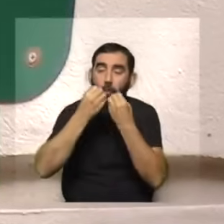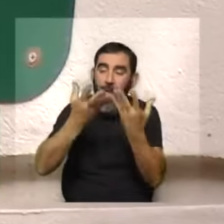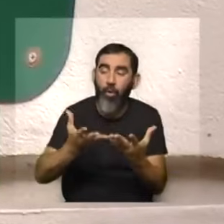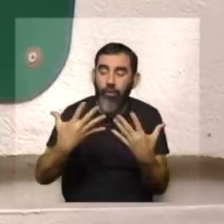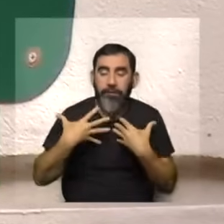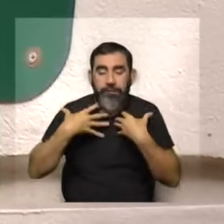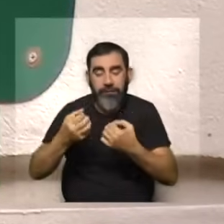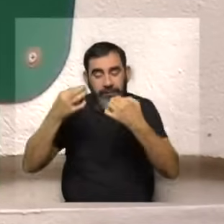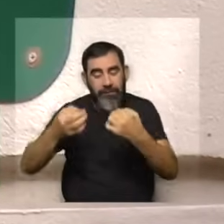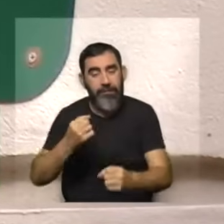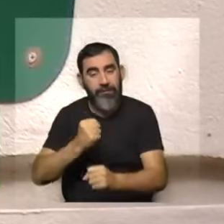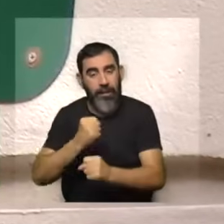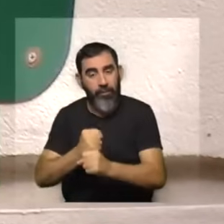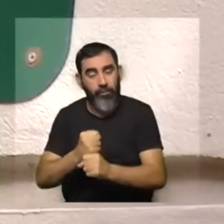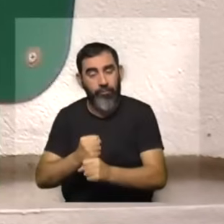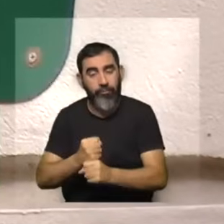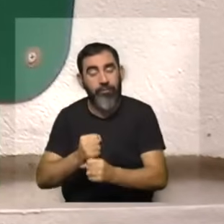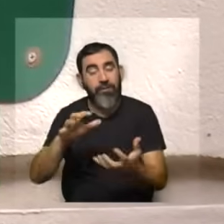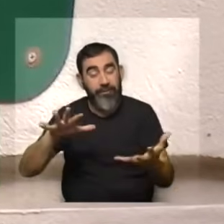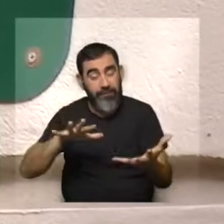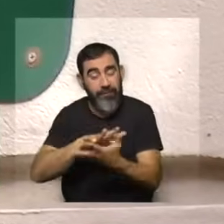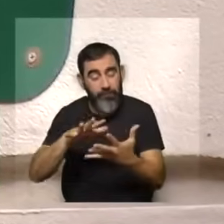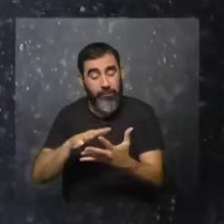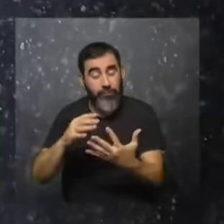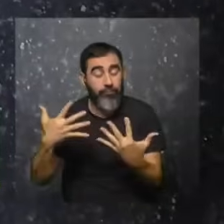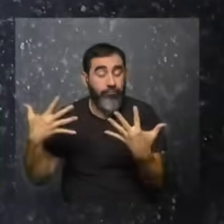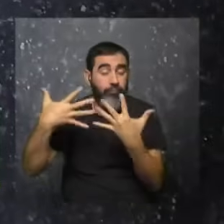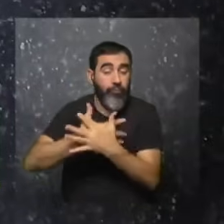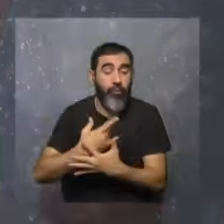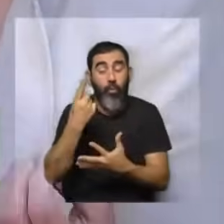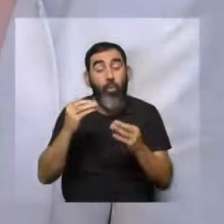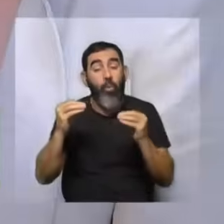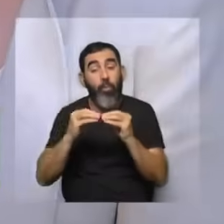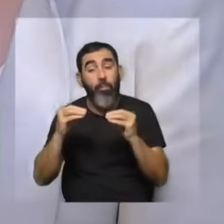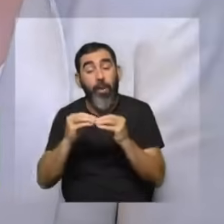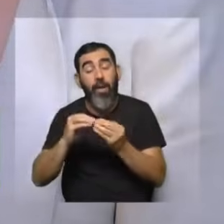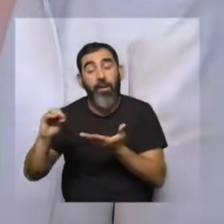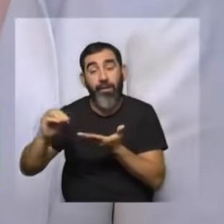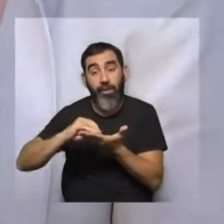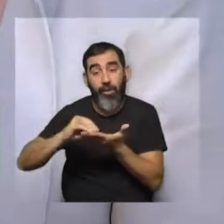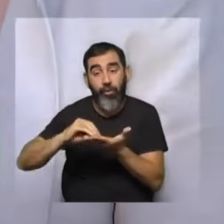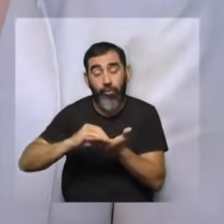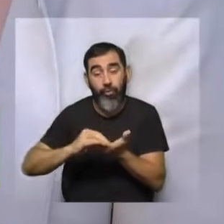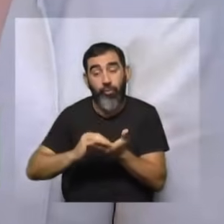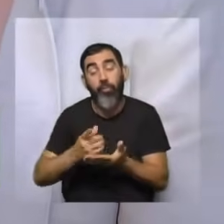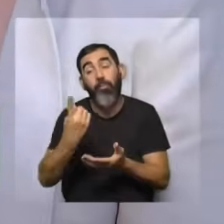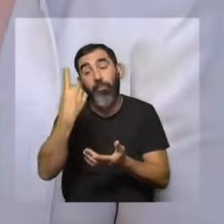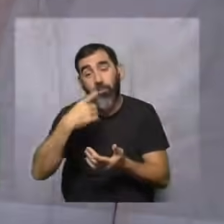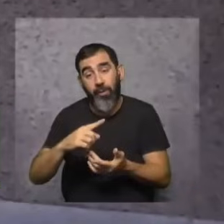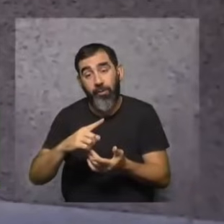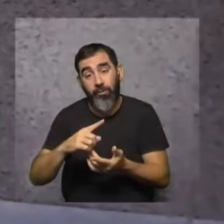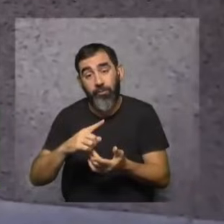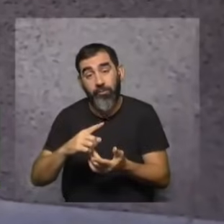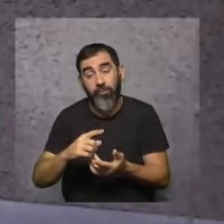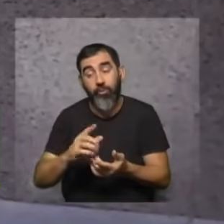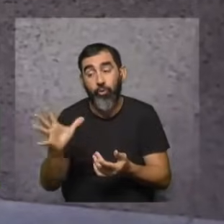saludables y sanos. Es una situación que vivió un compañero administrativo, pero claramente importó